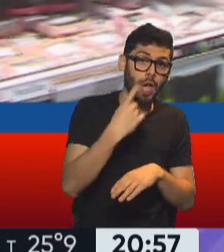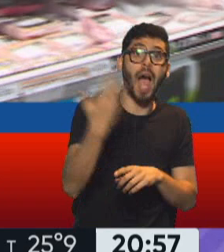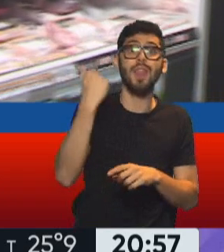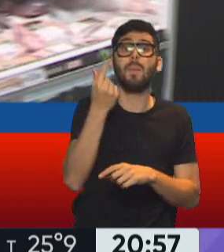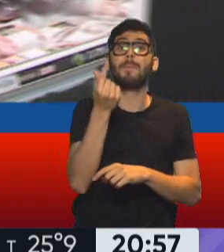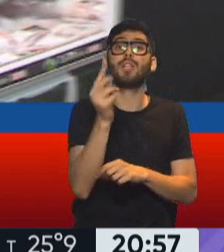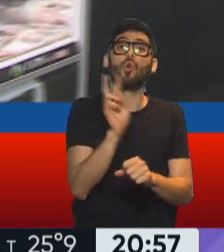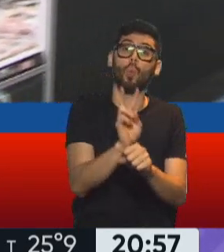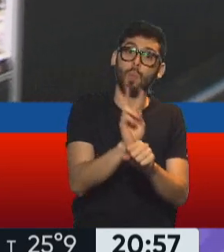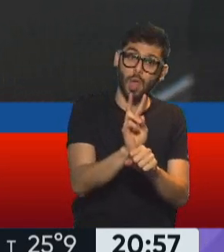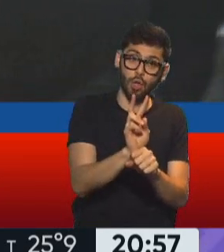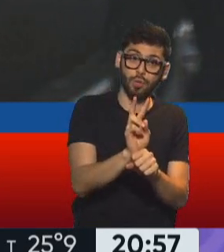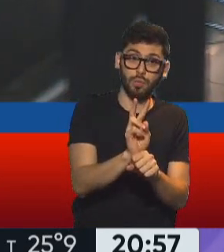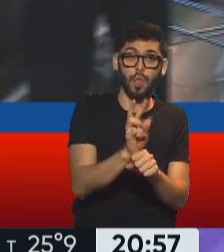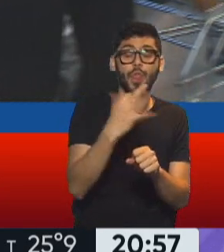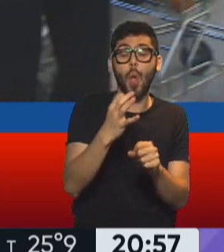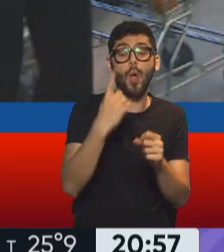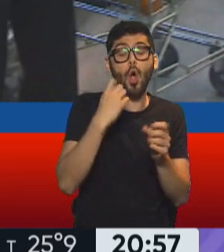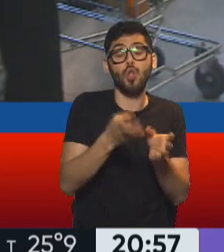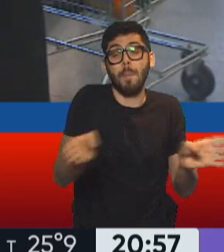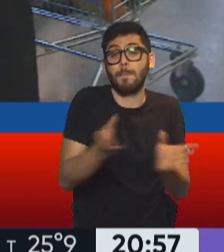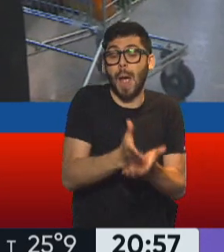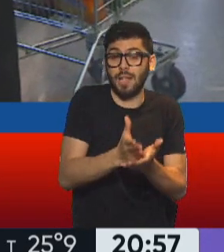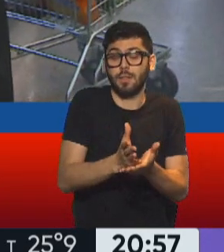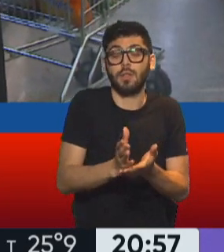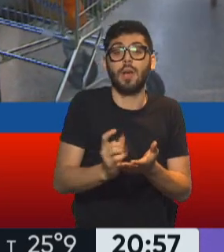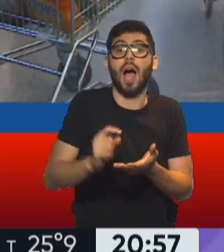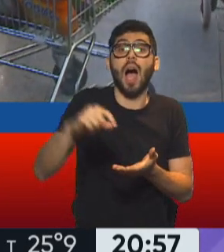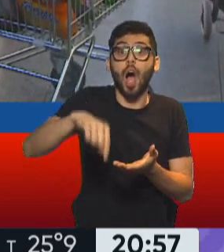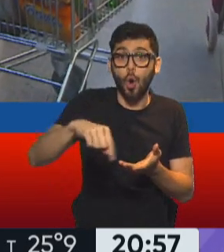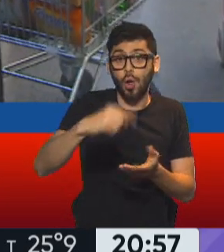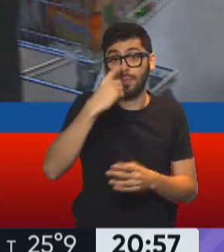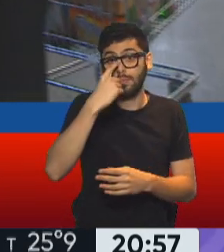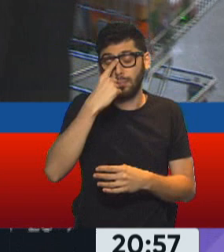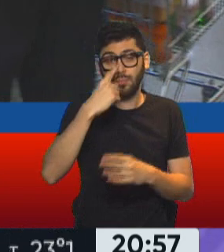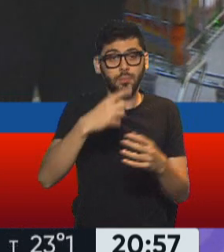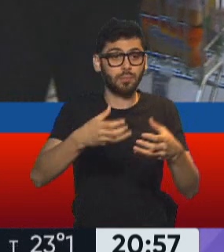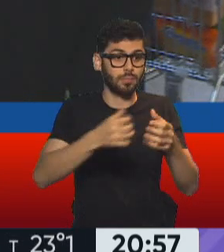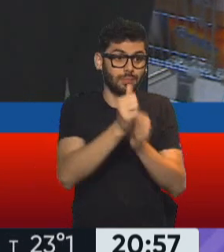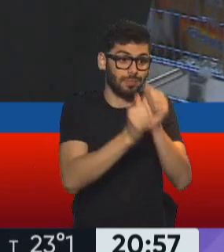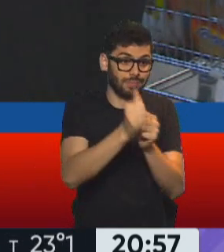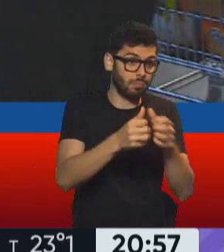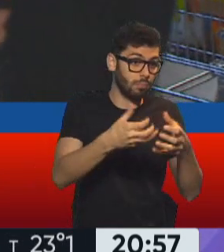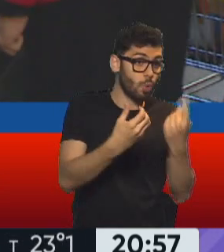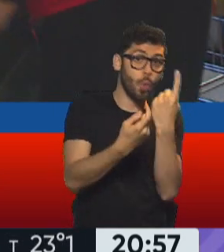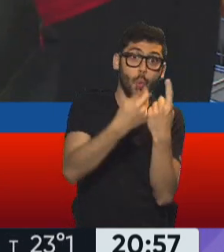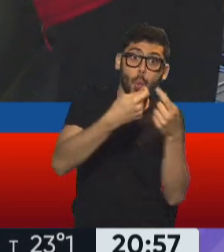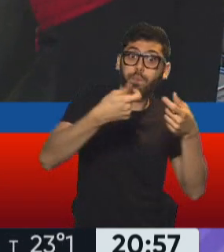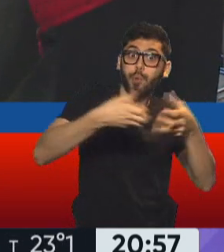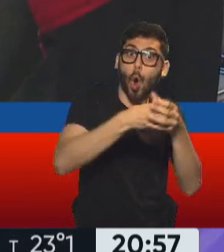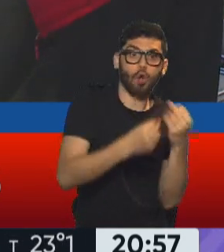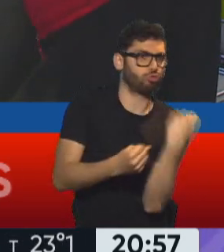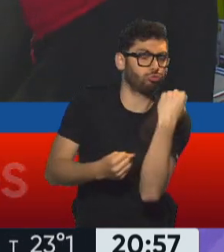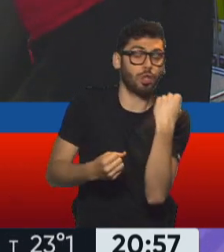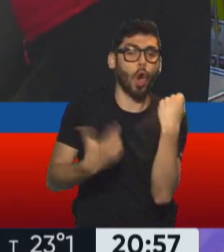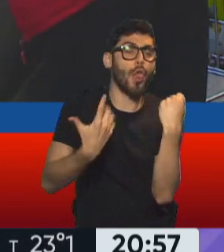cuidados, más controlado, tendría que ser más amplio y más controlado. Ahora, la presión contra los monopolios tiene que ejercerla el Estado. Tiene que